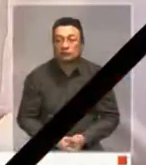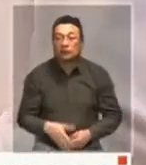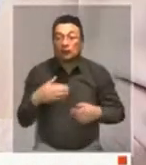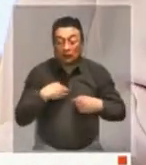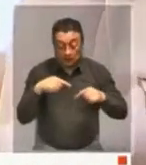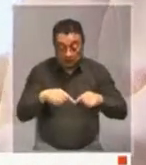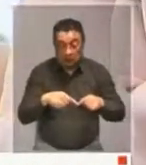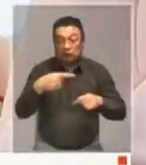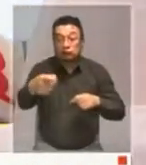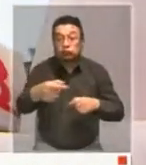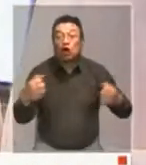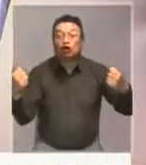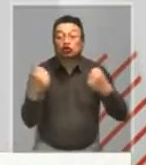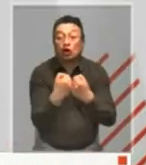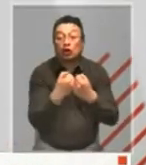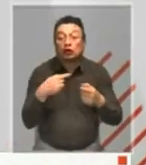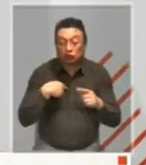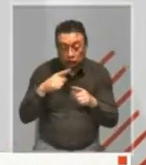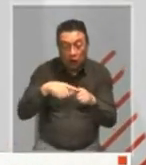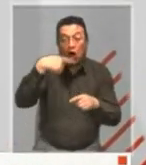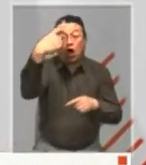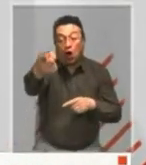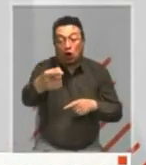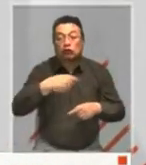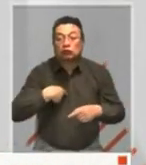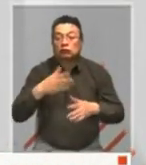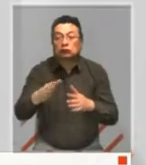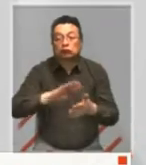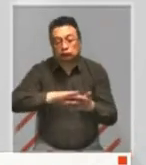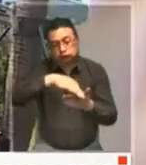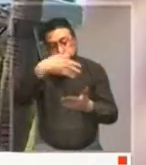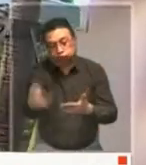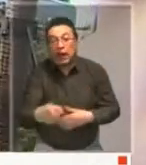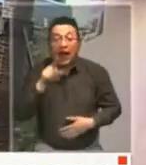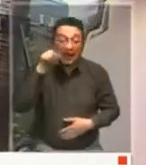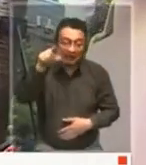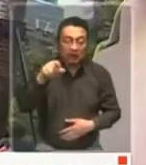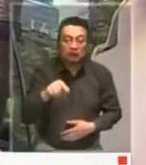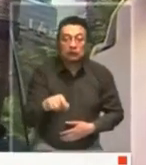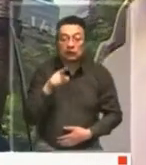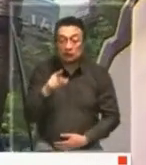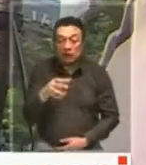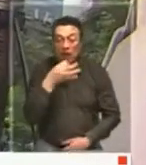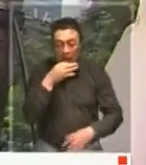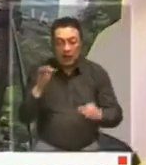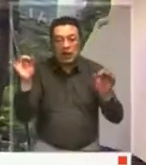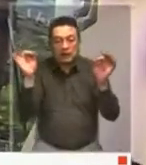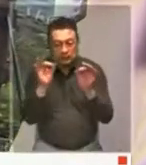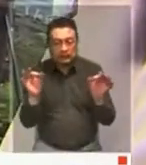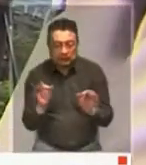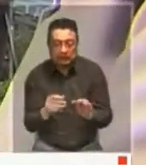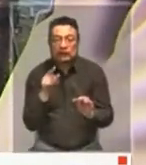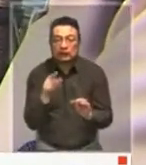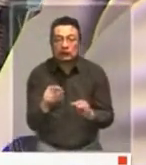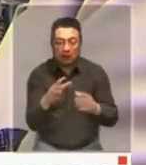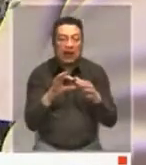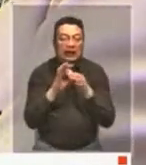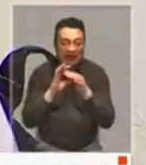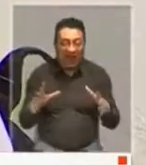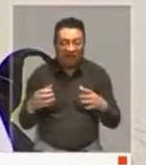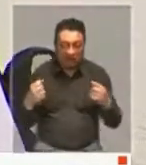aquí el choque, yo caí en el otro semáforo de allá. Por eso estaba allá estoy dado vuelta. Marcos intenta explicar lo mejor que puede la gravedad